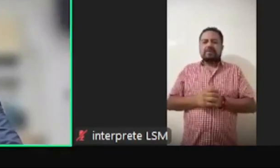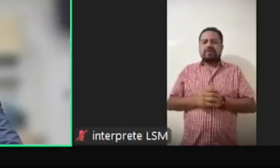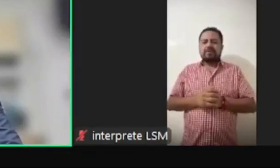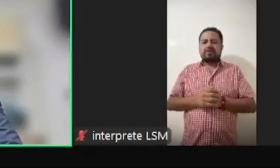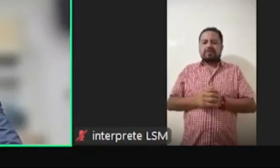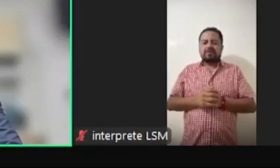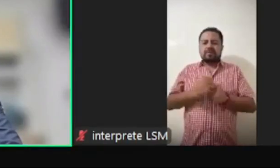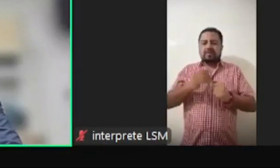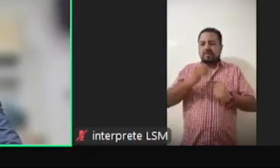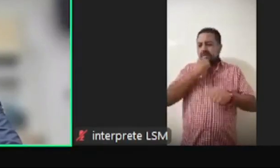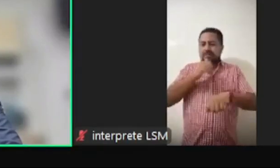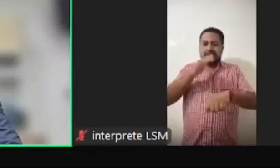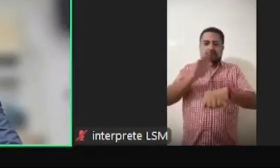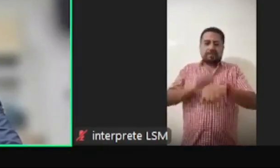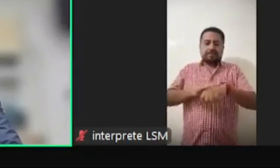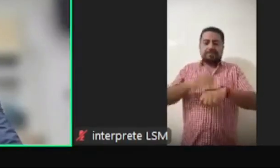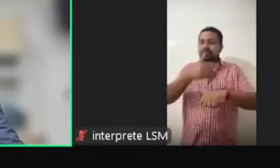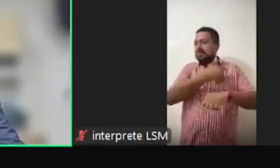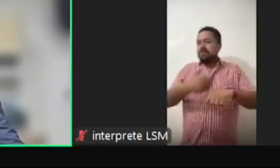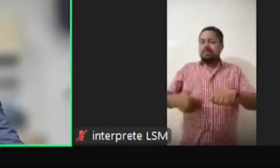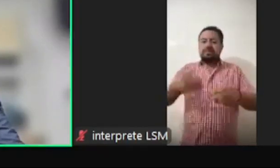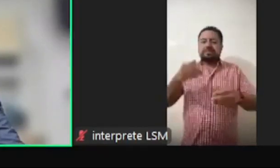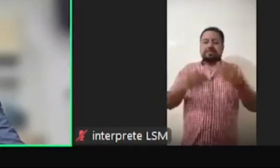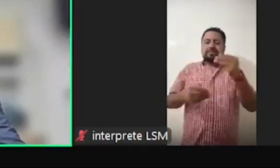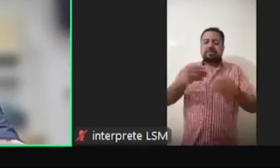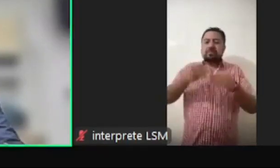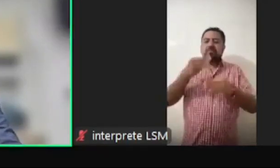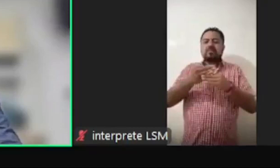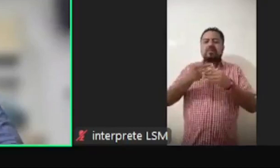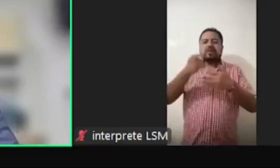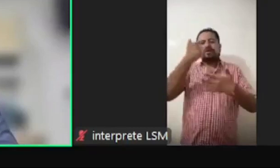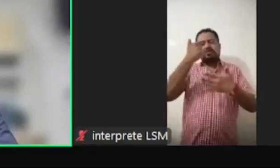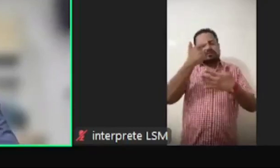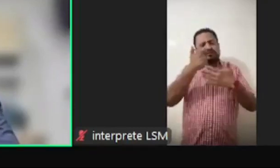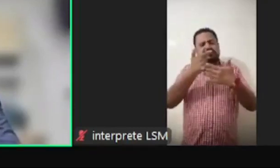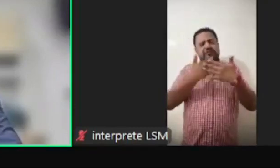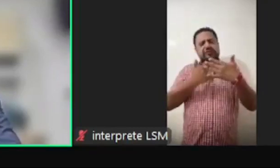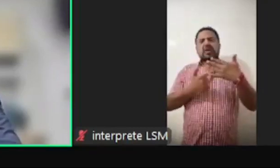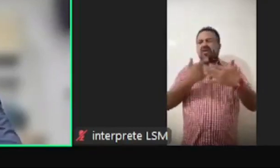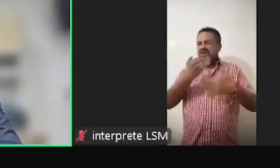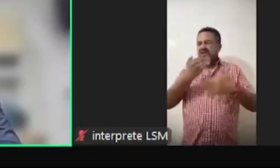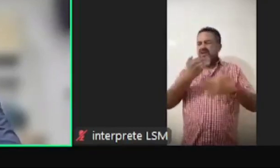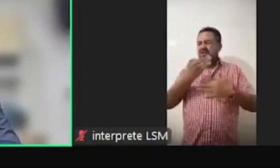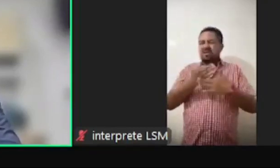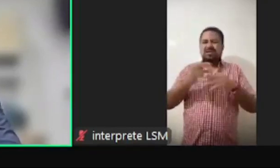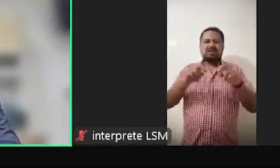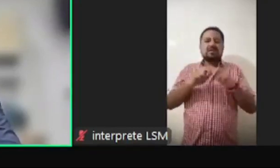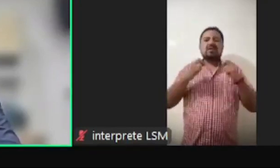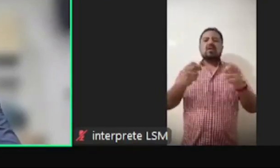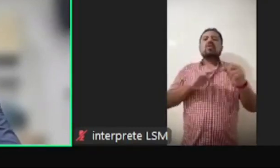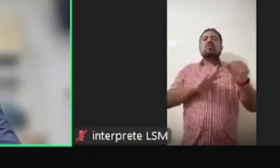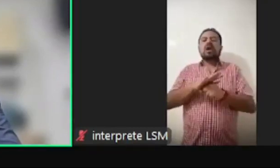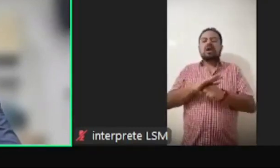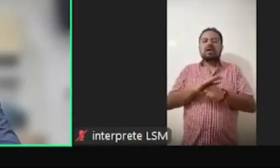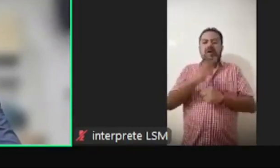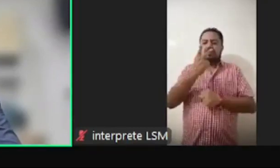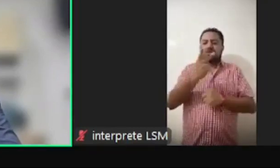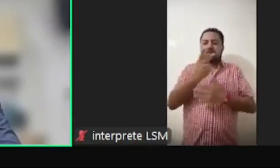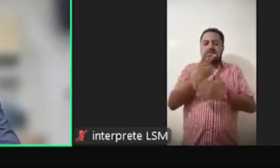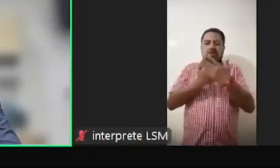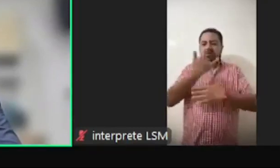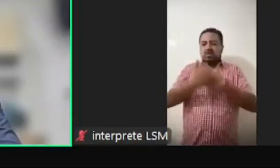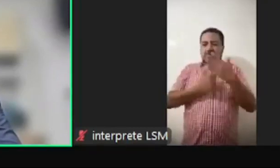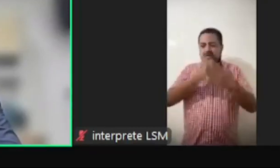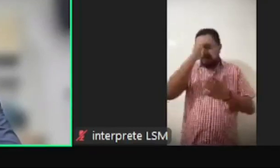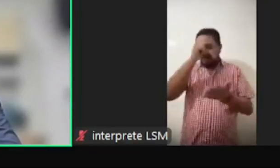Magistrada presidenta, magistradas, magistrados, los asuntos listados para analizar y resolver en la presente sesión corresponden a dos proyectos de acuerdo